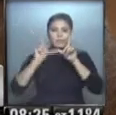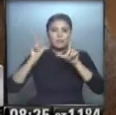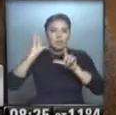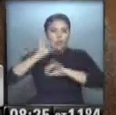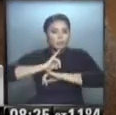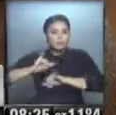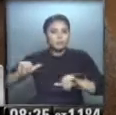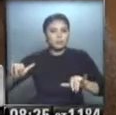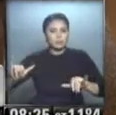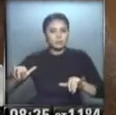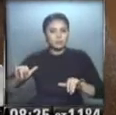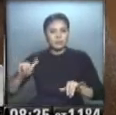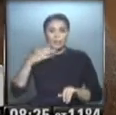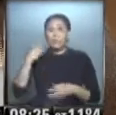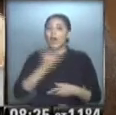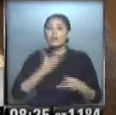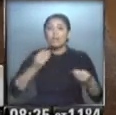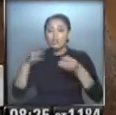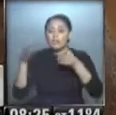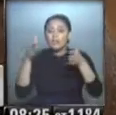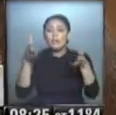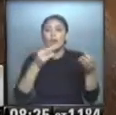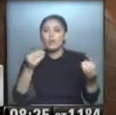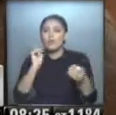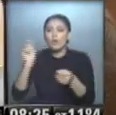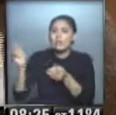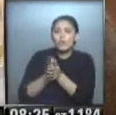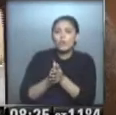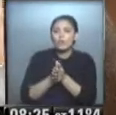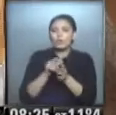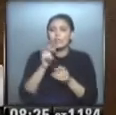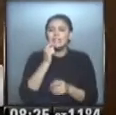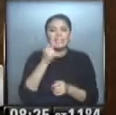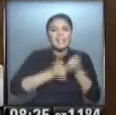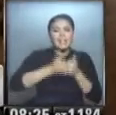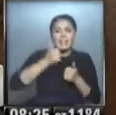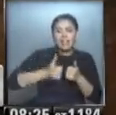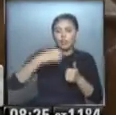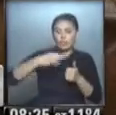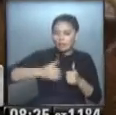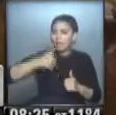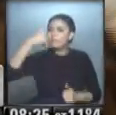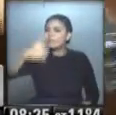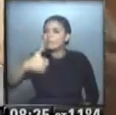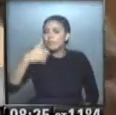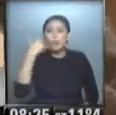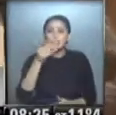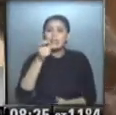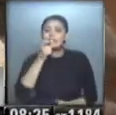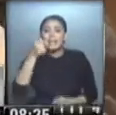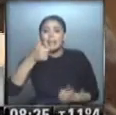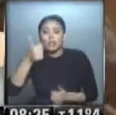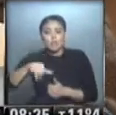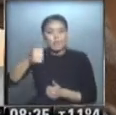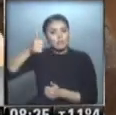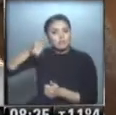corporativo-económico-mediáticas, que es la que va definiendo hacia dónde ir, con quién, cómo, cuándo un candidato tiene que ser puesto frente a la sociedad y cuando ese